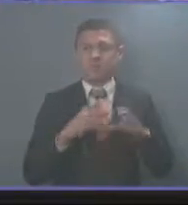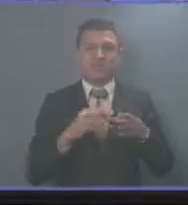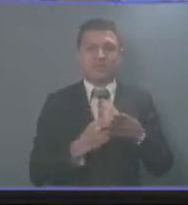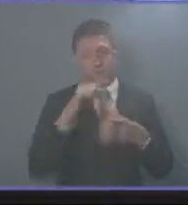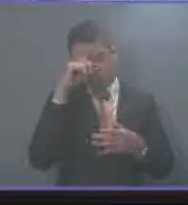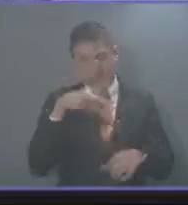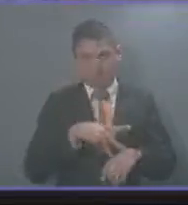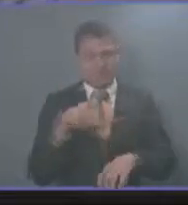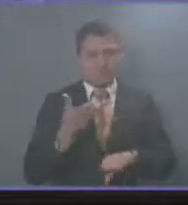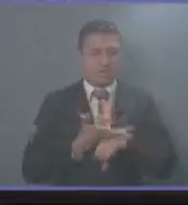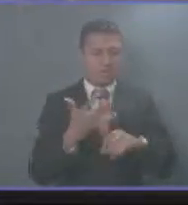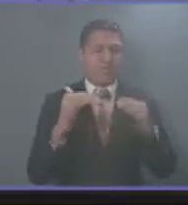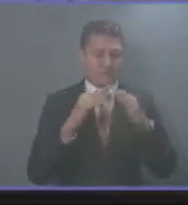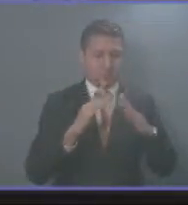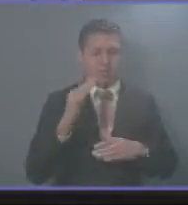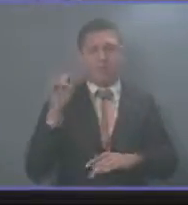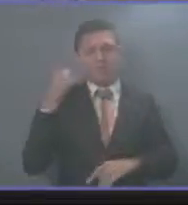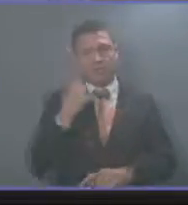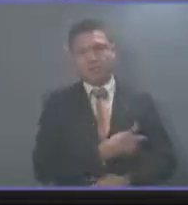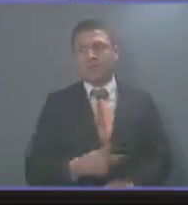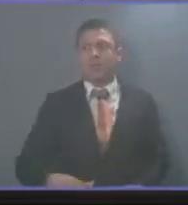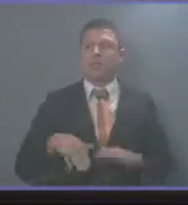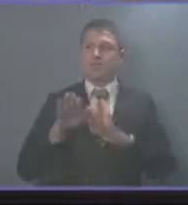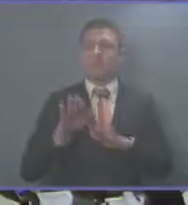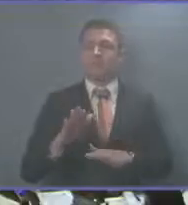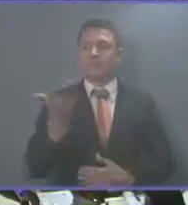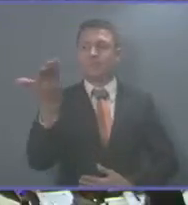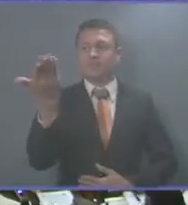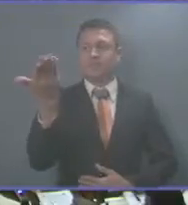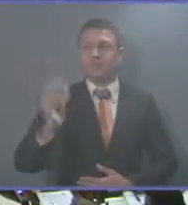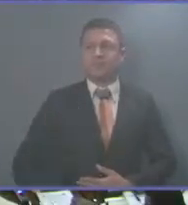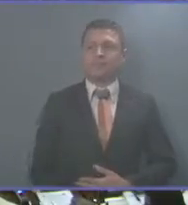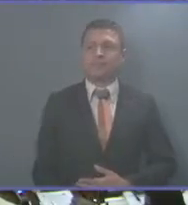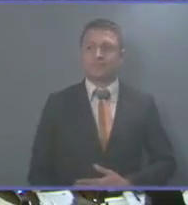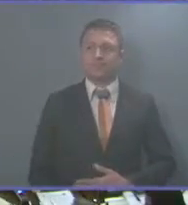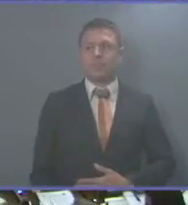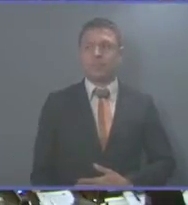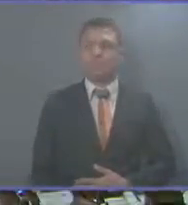Obras Públicas, señor presidente. Leído el dictamen.